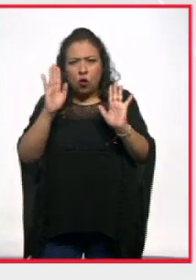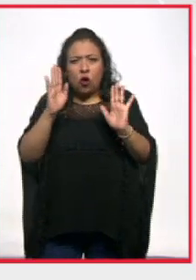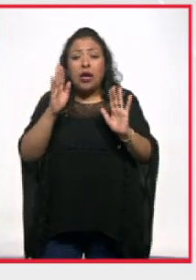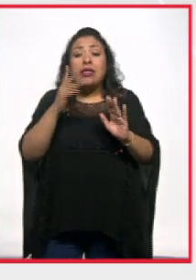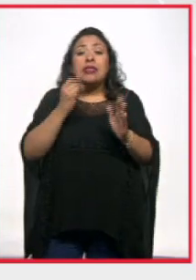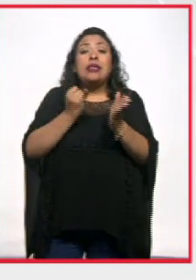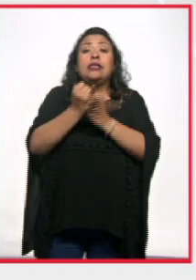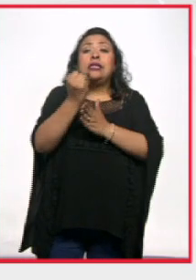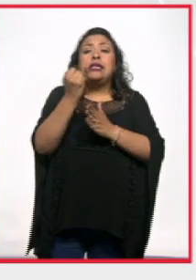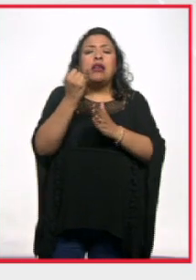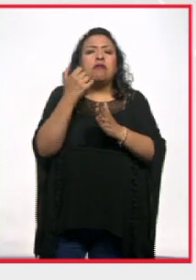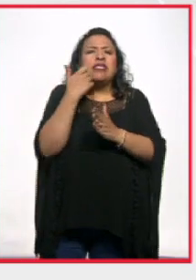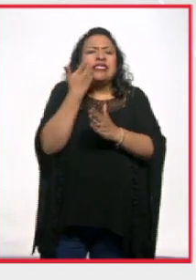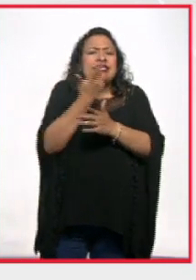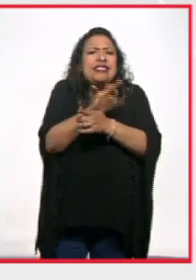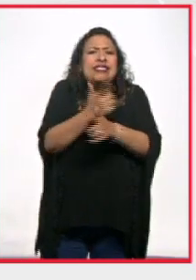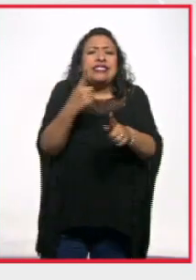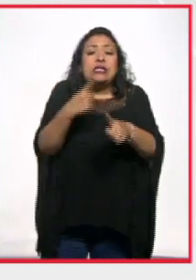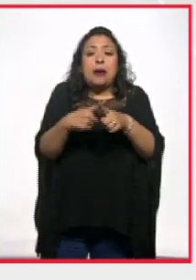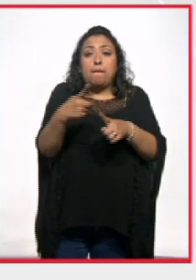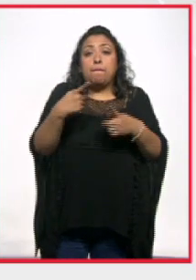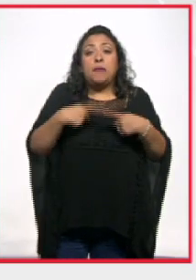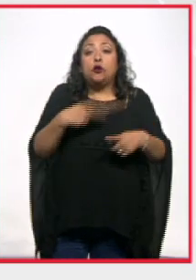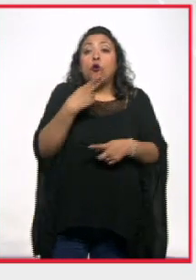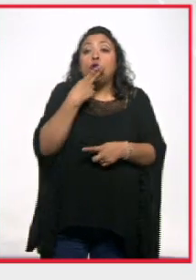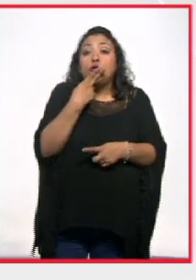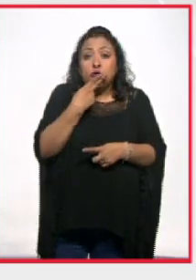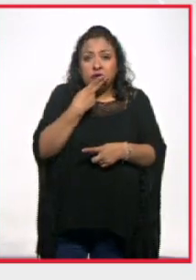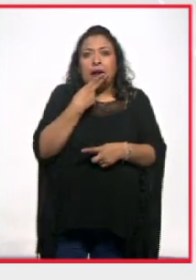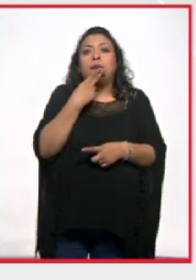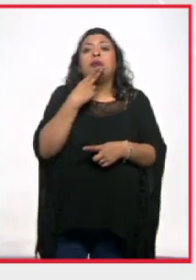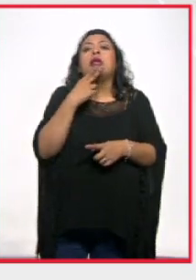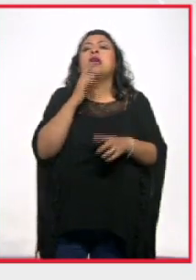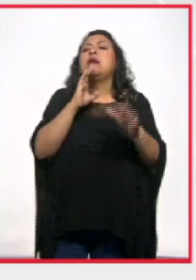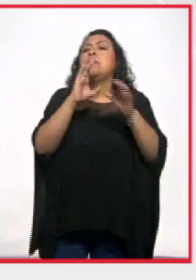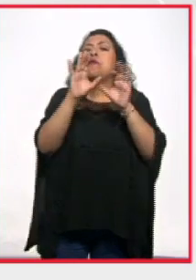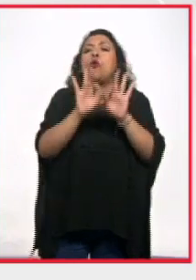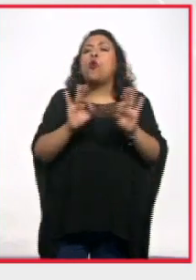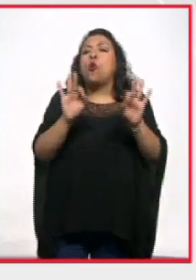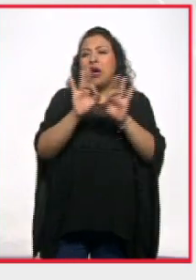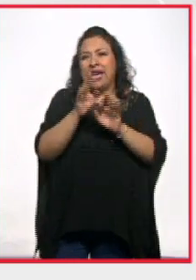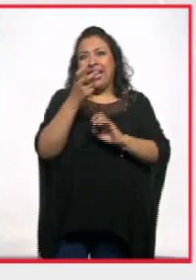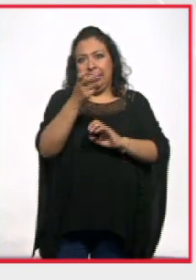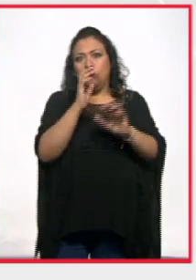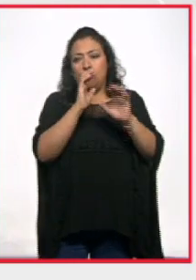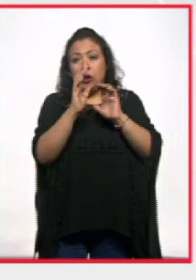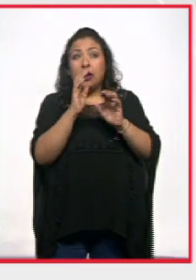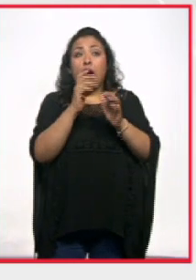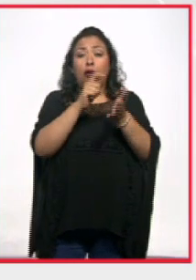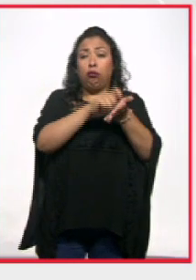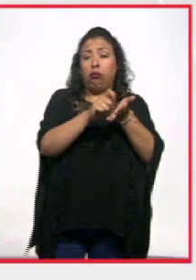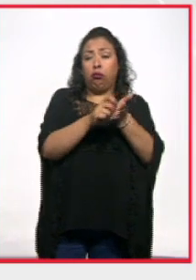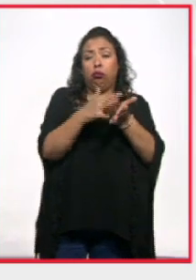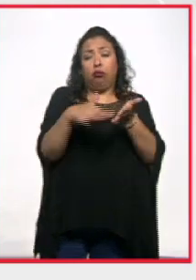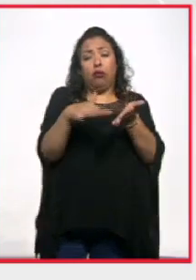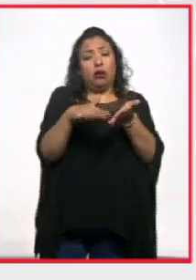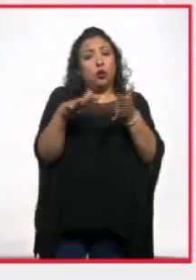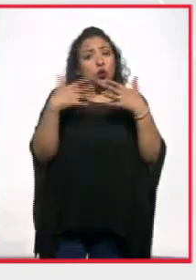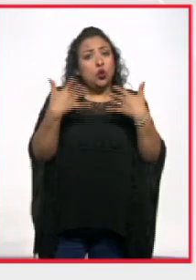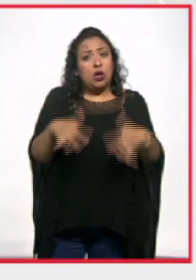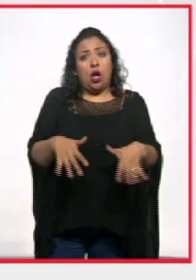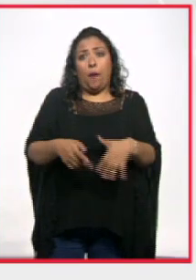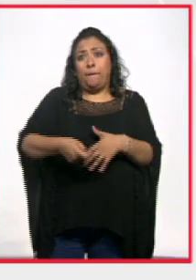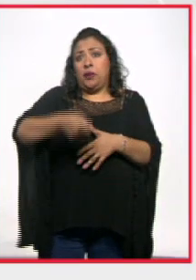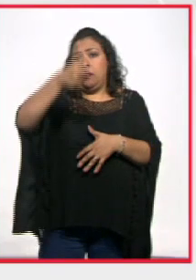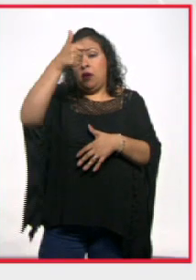queramos, siempre y cuando cumplan la función que es comunicarnos. Se está escribiendo y leyendo como nunca, yo